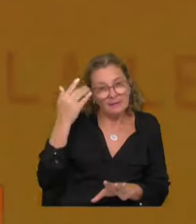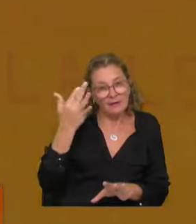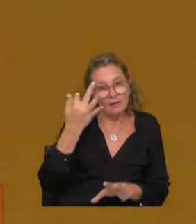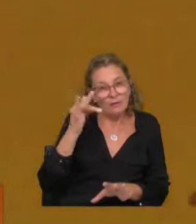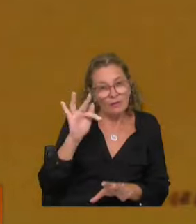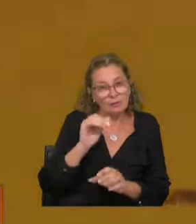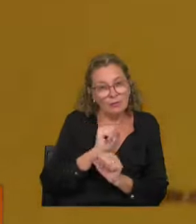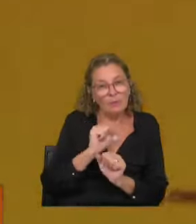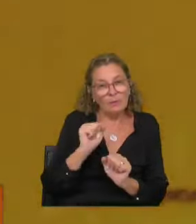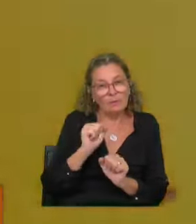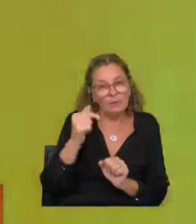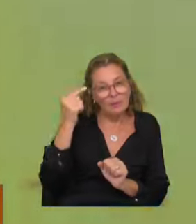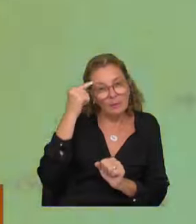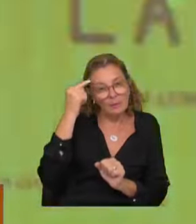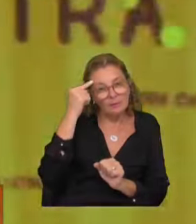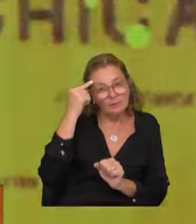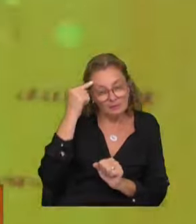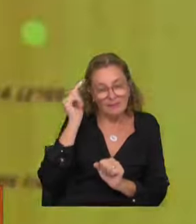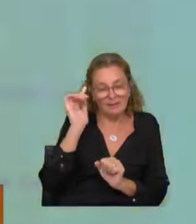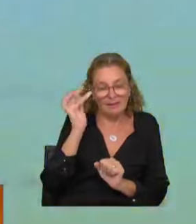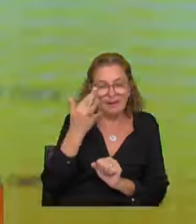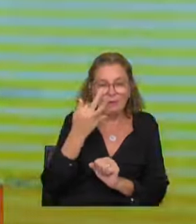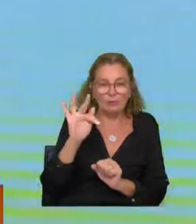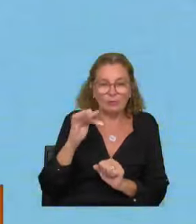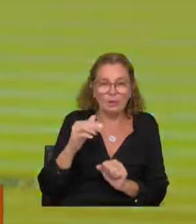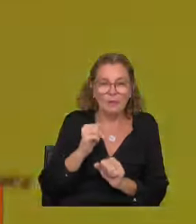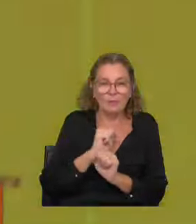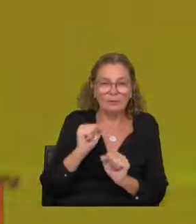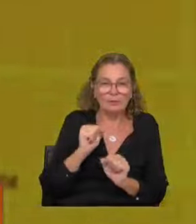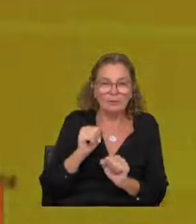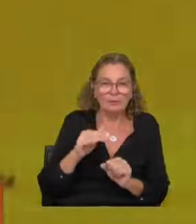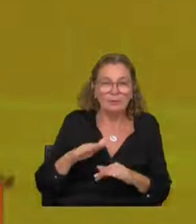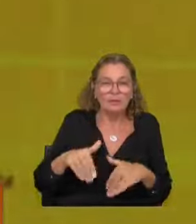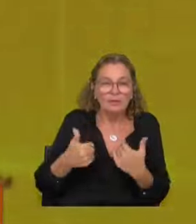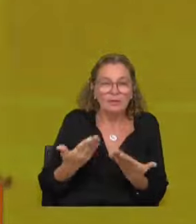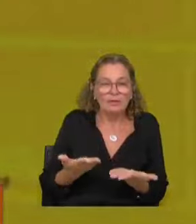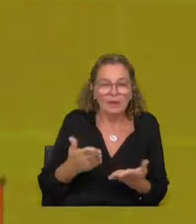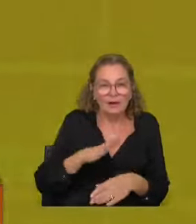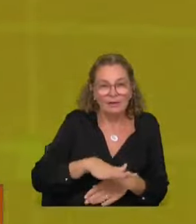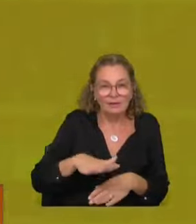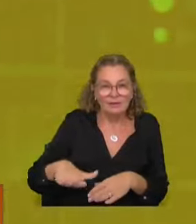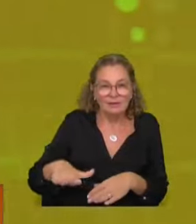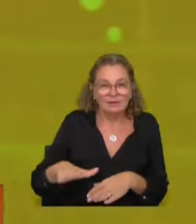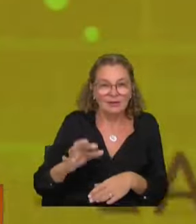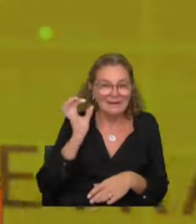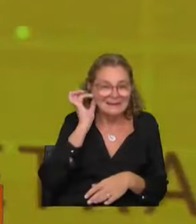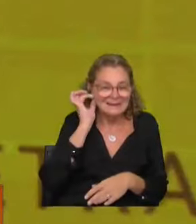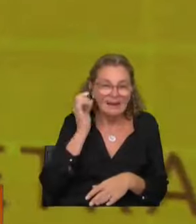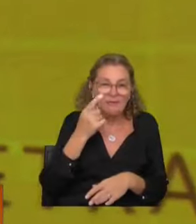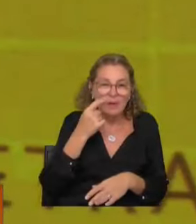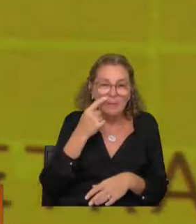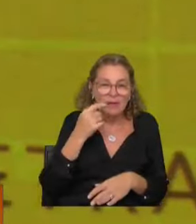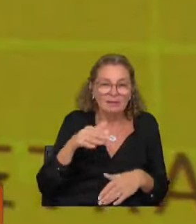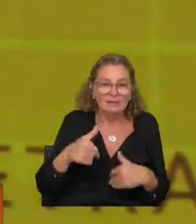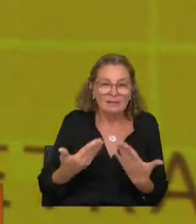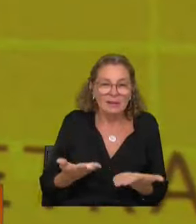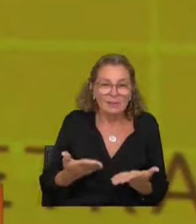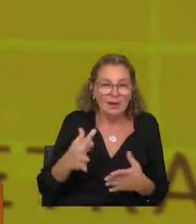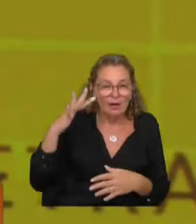posible vamos a pensar que hay un futuro posible porque porque se lo debemos porque se lo debemos a los niños a las niñas y se lo se lo debemos a los